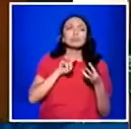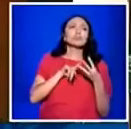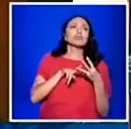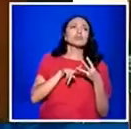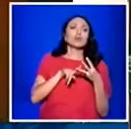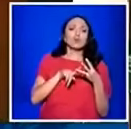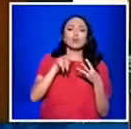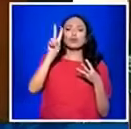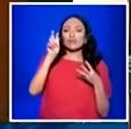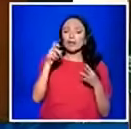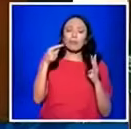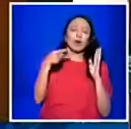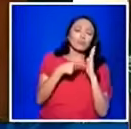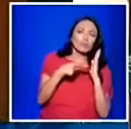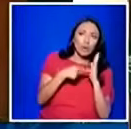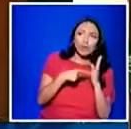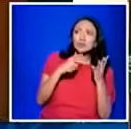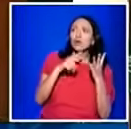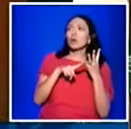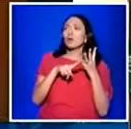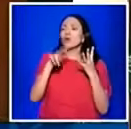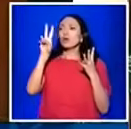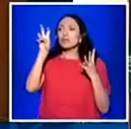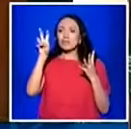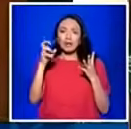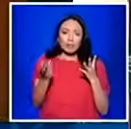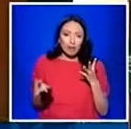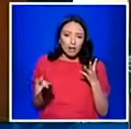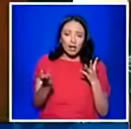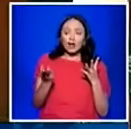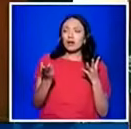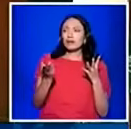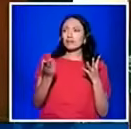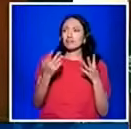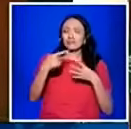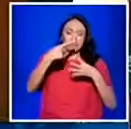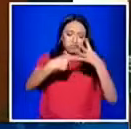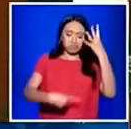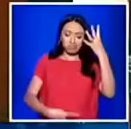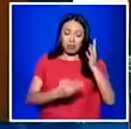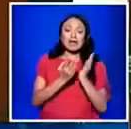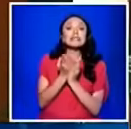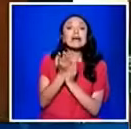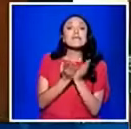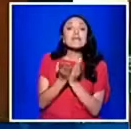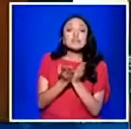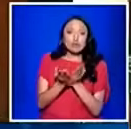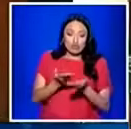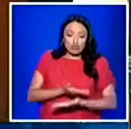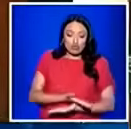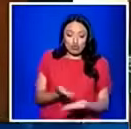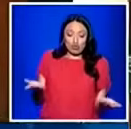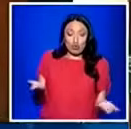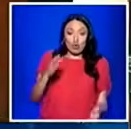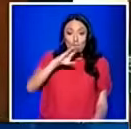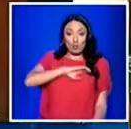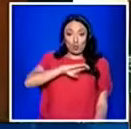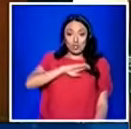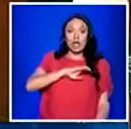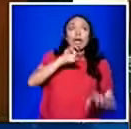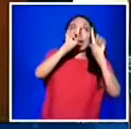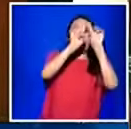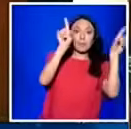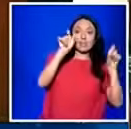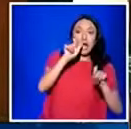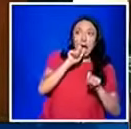todo lo que es patente, tributario, todo lo que está relacionado al área tributaria. Entonces, es una cantidad enorme, desde MAPS, EMOPS